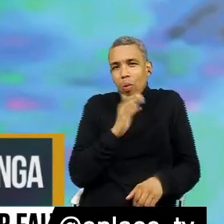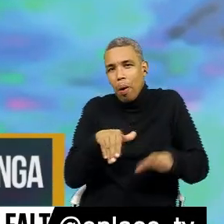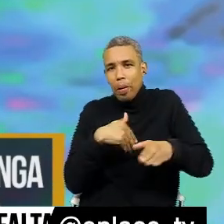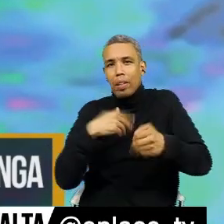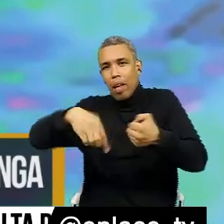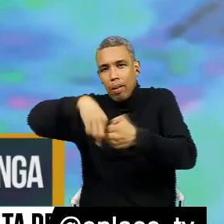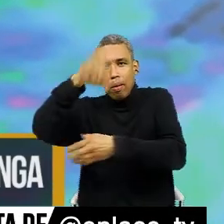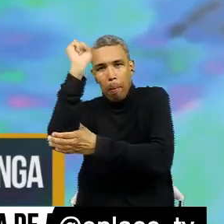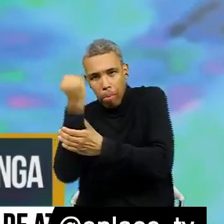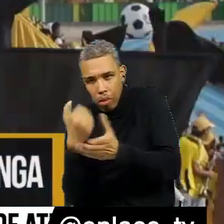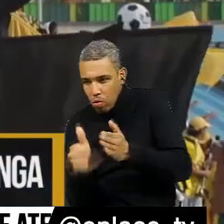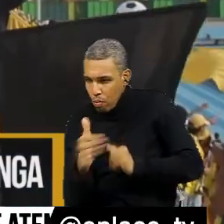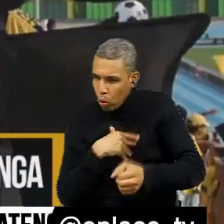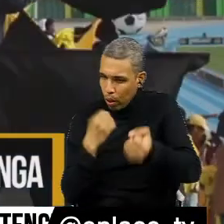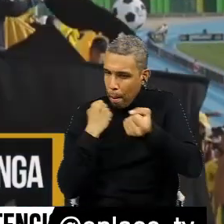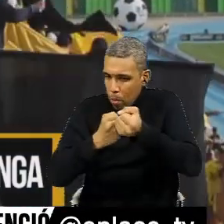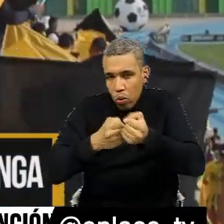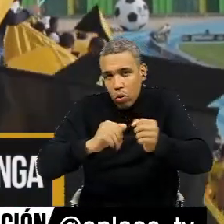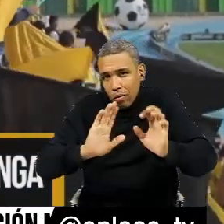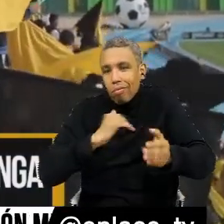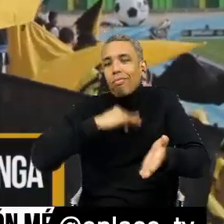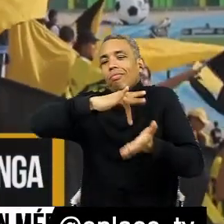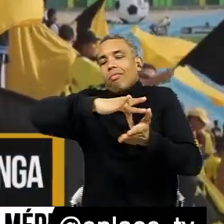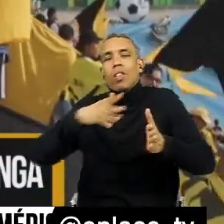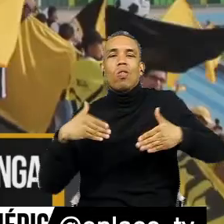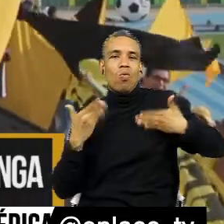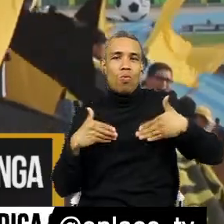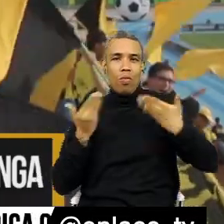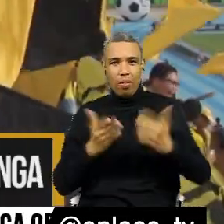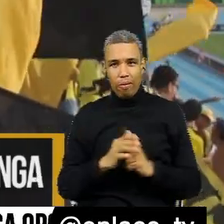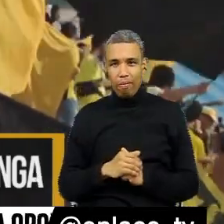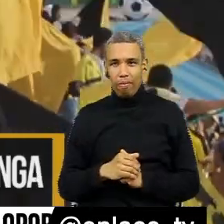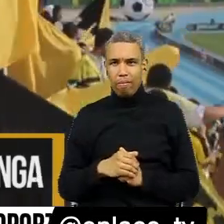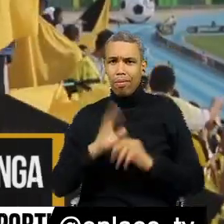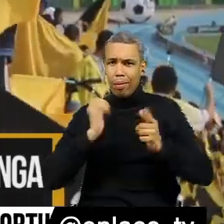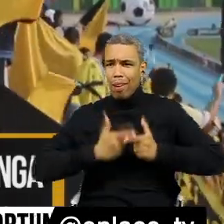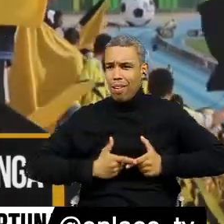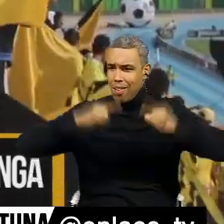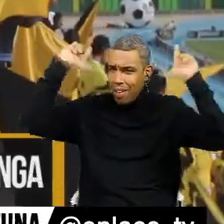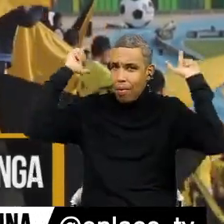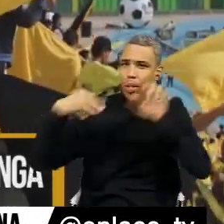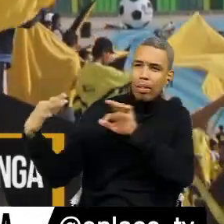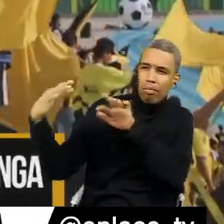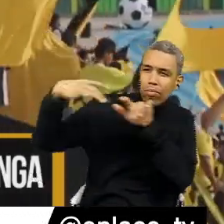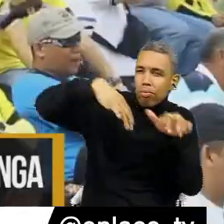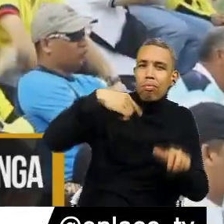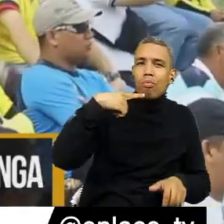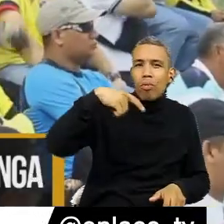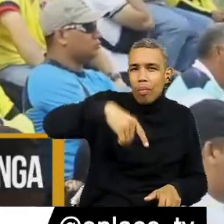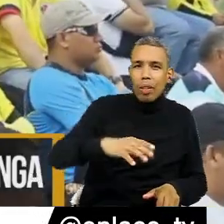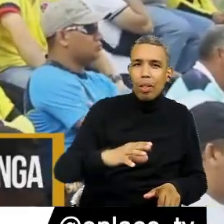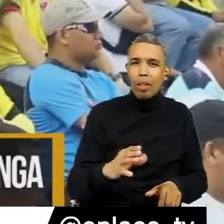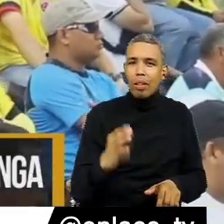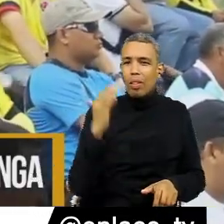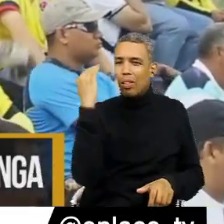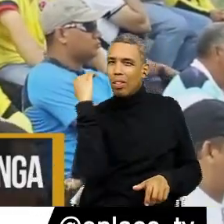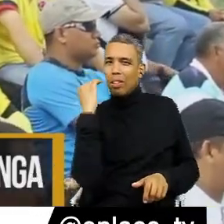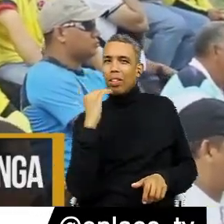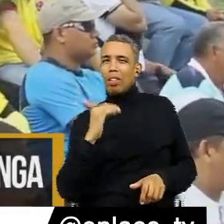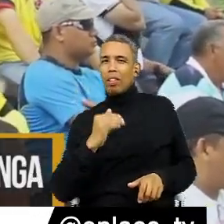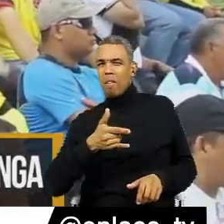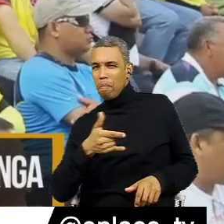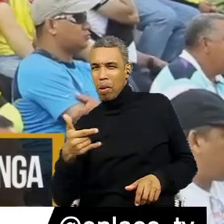a disfrutar de este espectáculo. Lo cierto es que pese a aperturas de fronteras, la ciudadanía espera que hechos bochornosos como los presentados el pasado 21